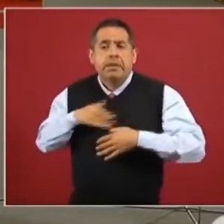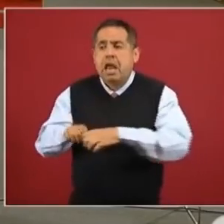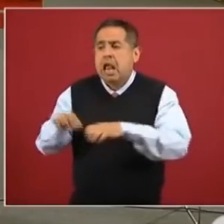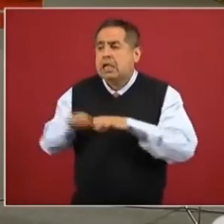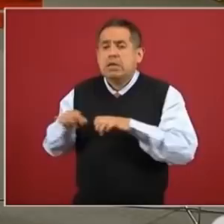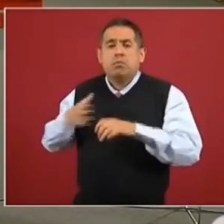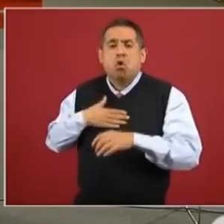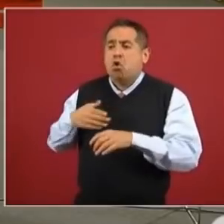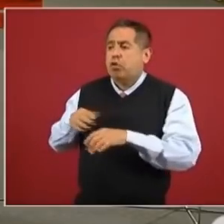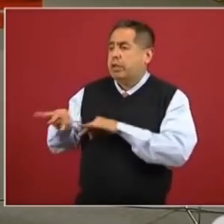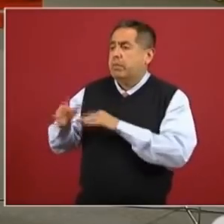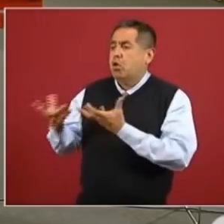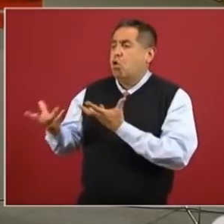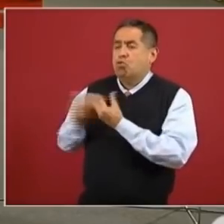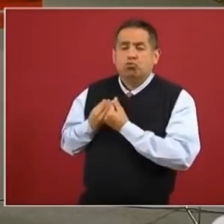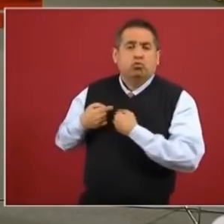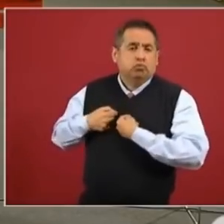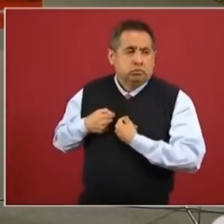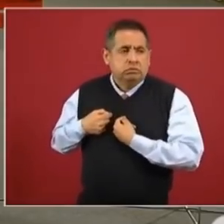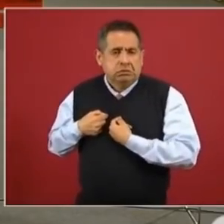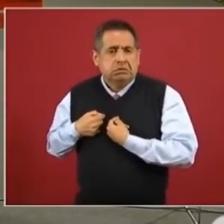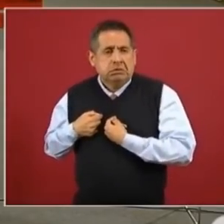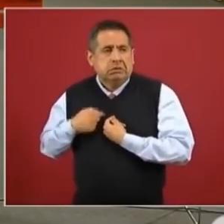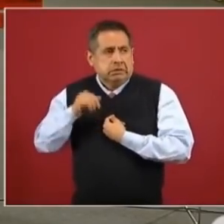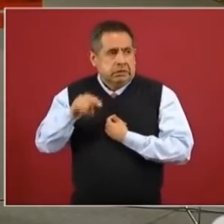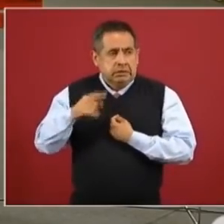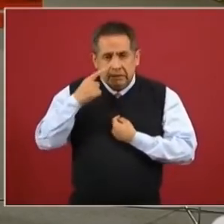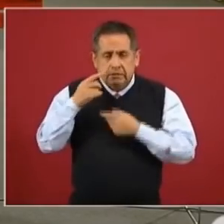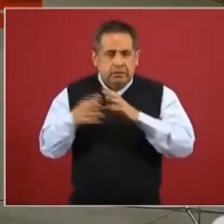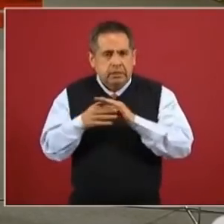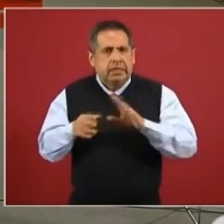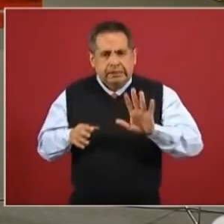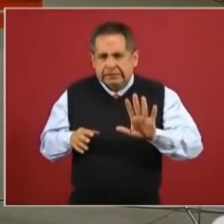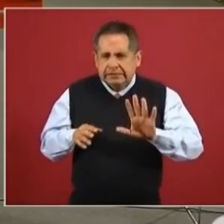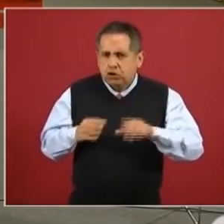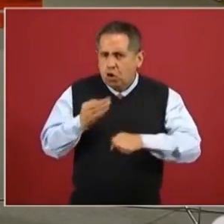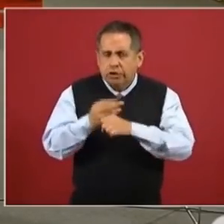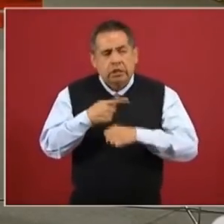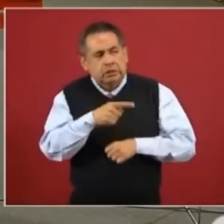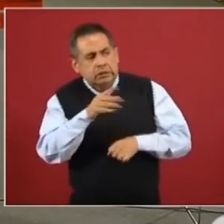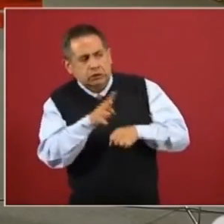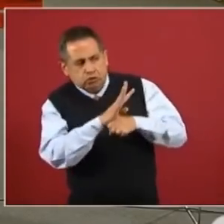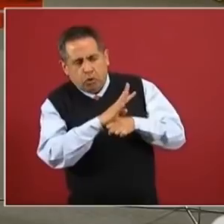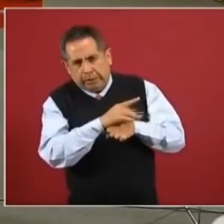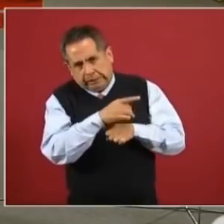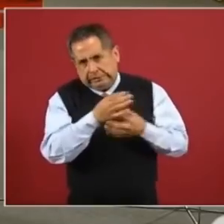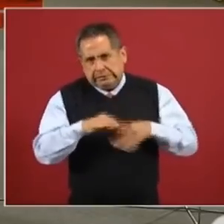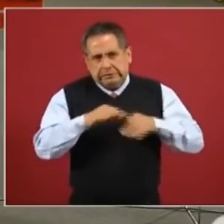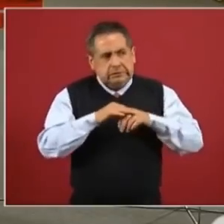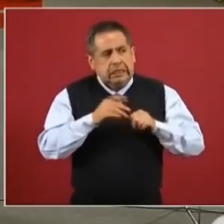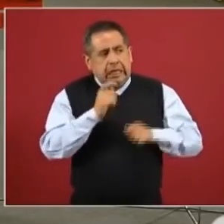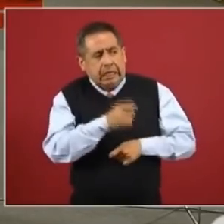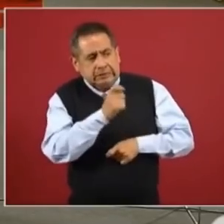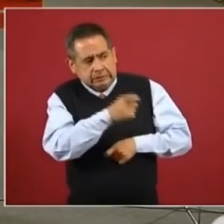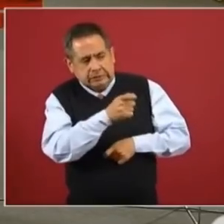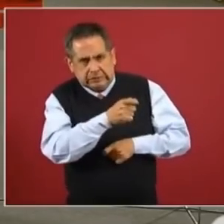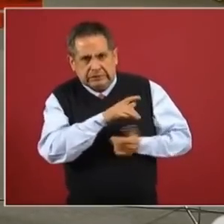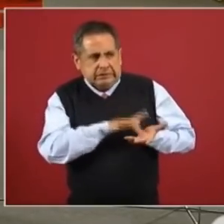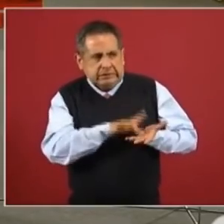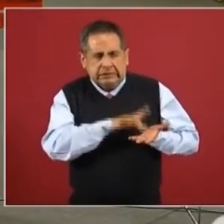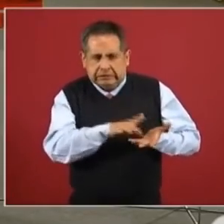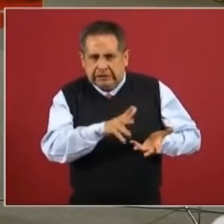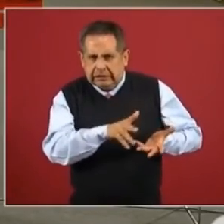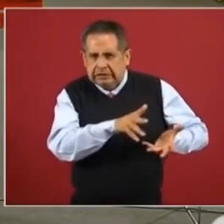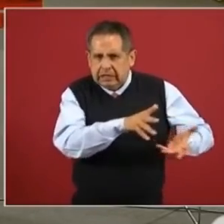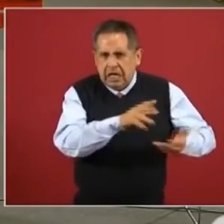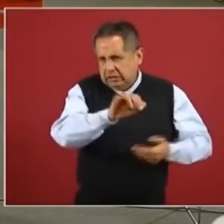que represento, que independientemente de que sí estamos muy pendientes de COVID y que estamos todos pues echándole todas